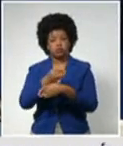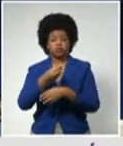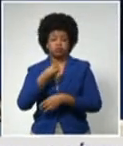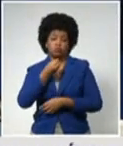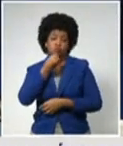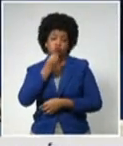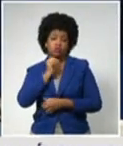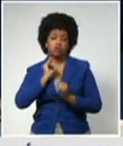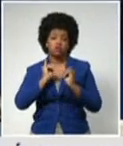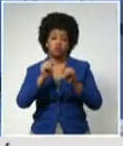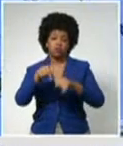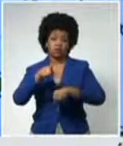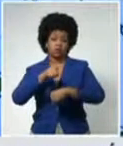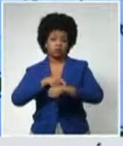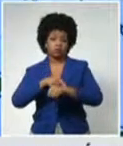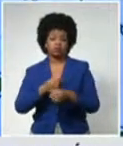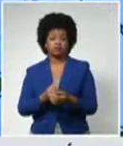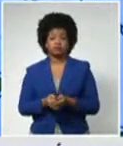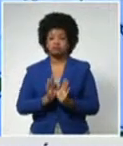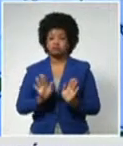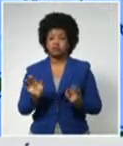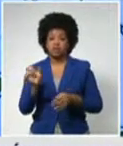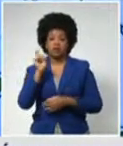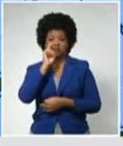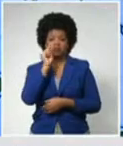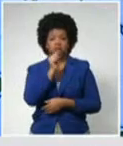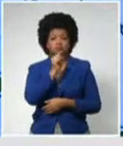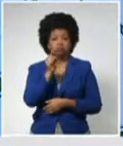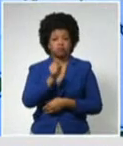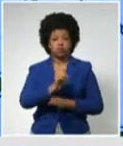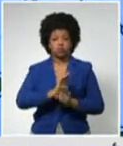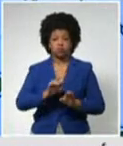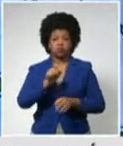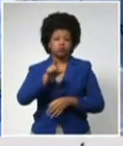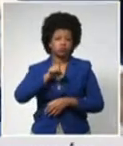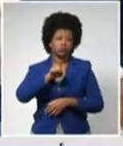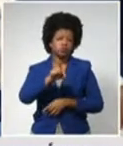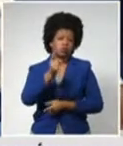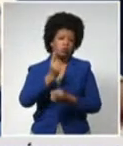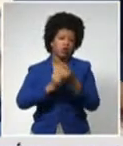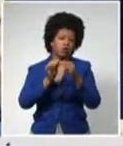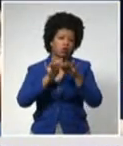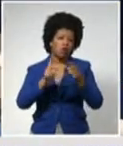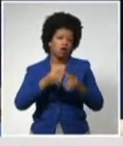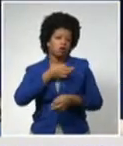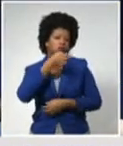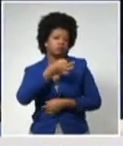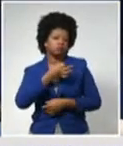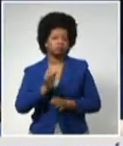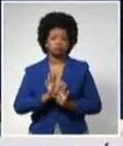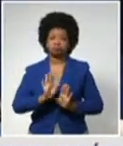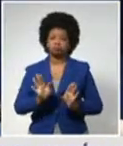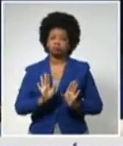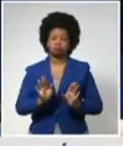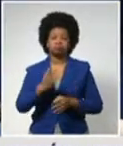informar hasta el momento. Así terminamos la ronda de preguntas, doctor. ¿Alguna última precisión que hacer? Bueno, muchas gracias, ¿no?